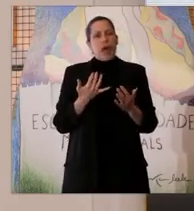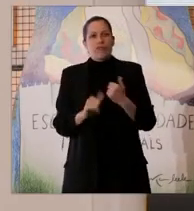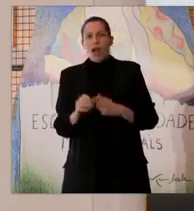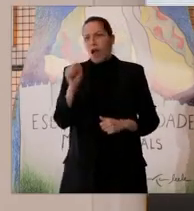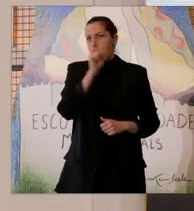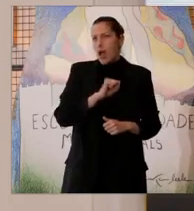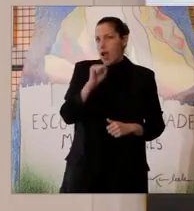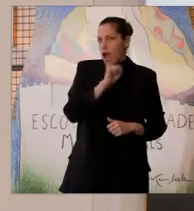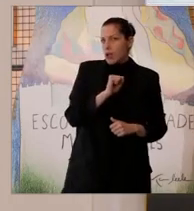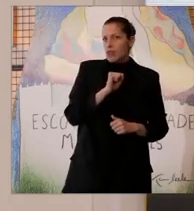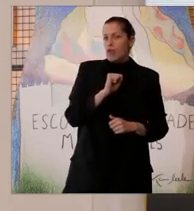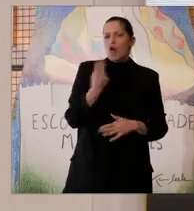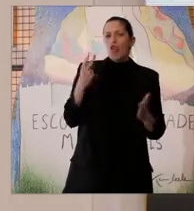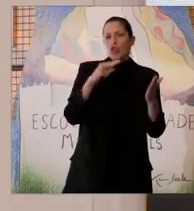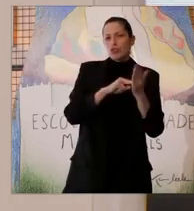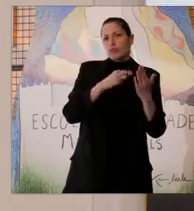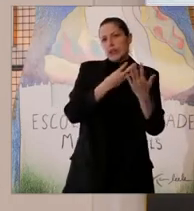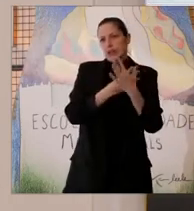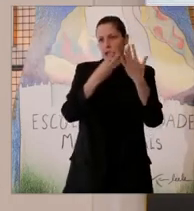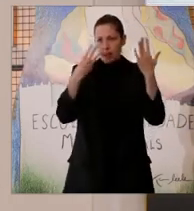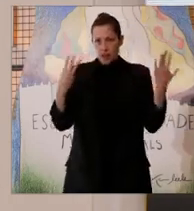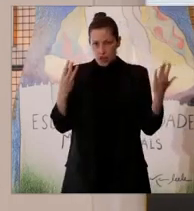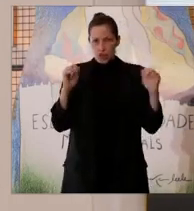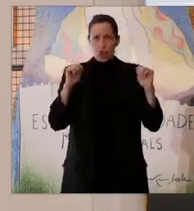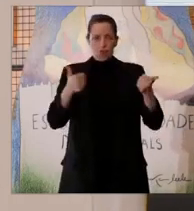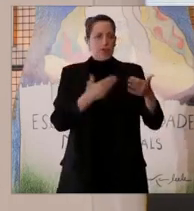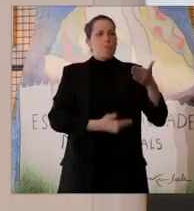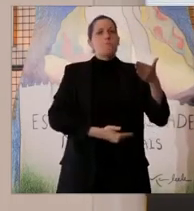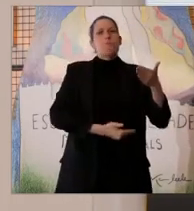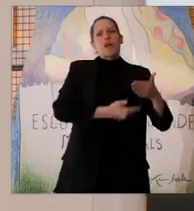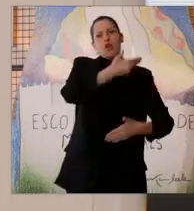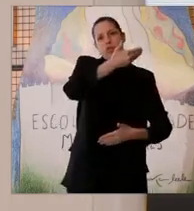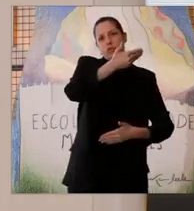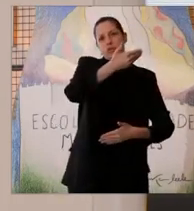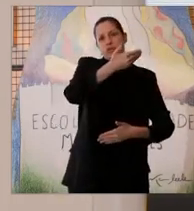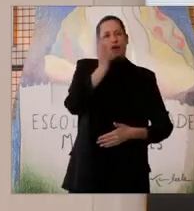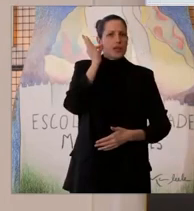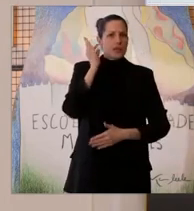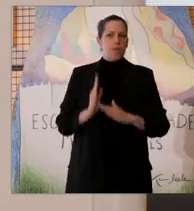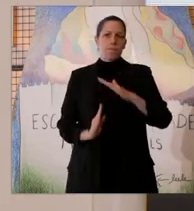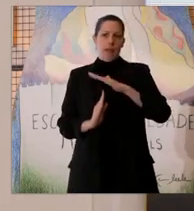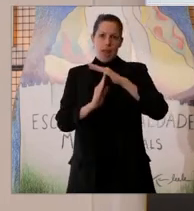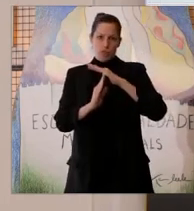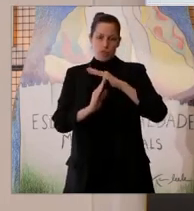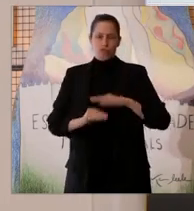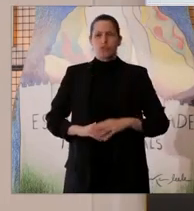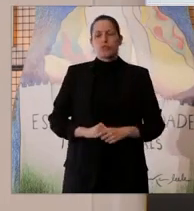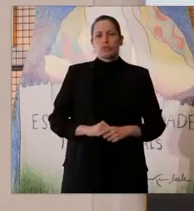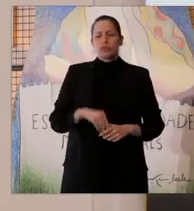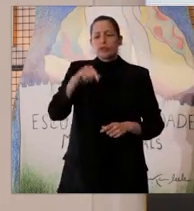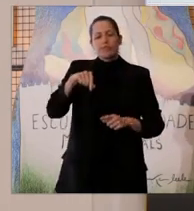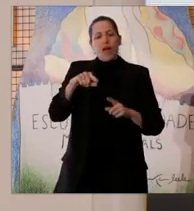2018 y se desarrolla esto de las periodistas paramos que supuso para vosotras este año